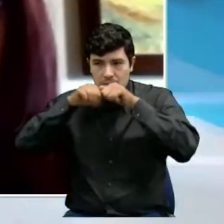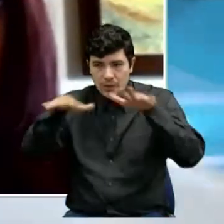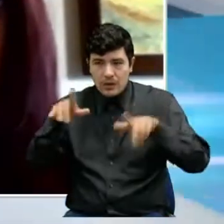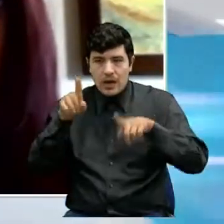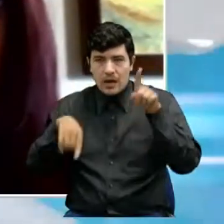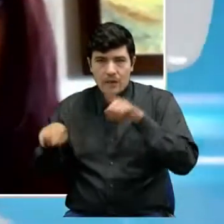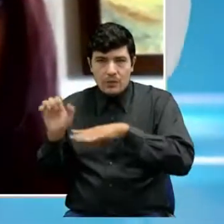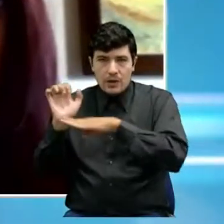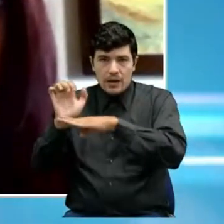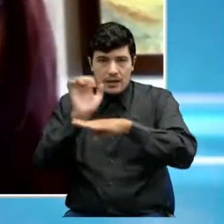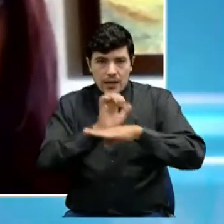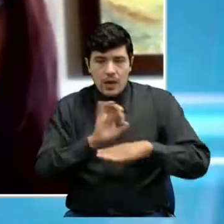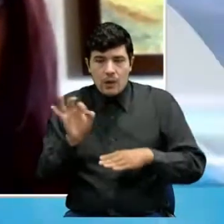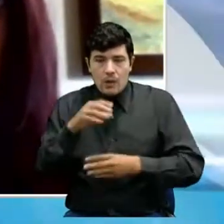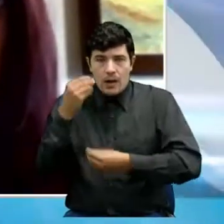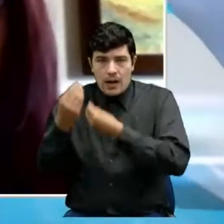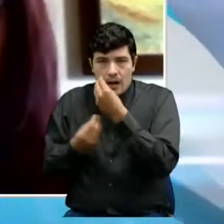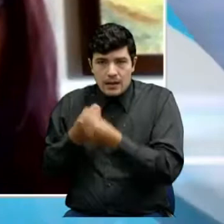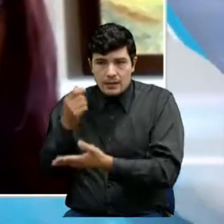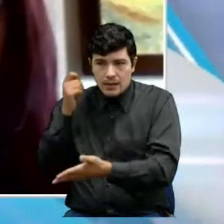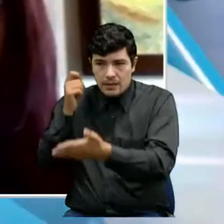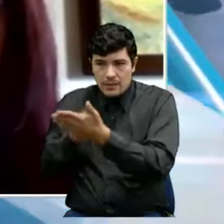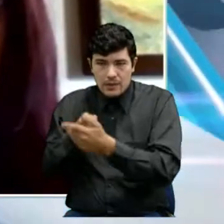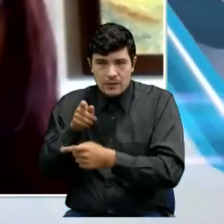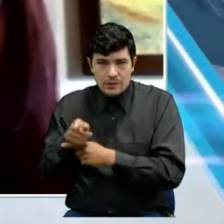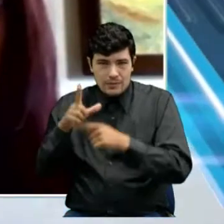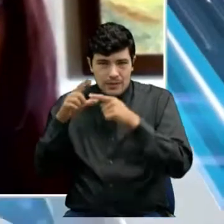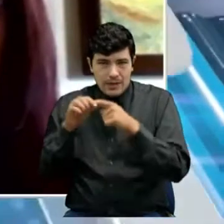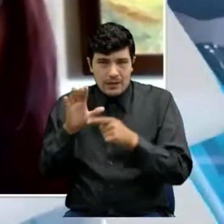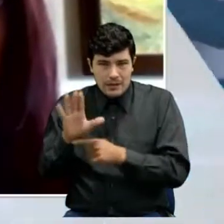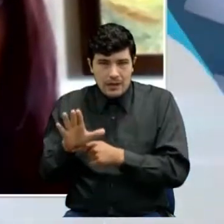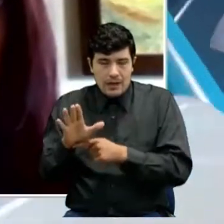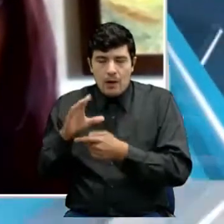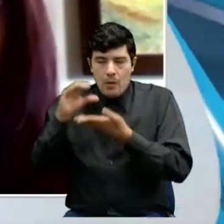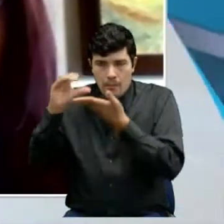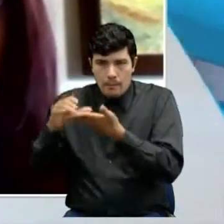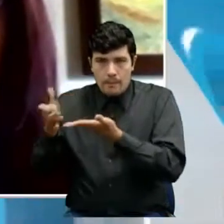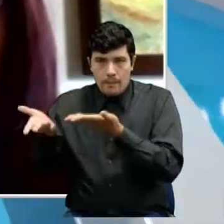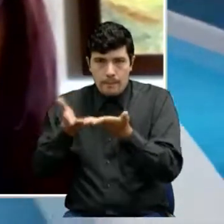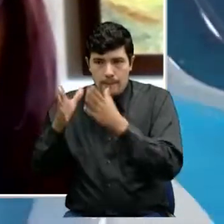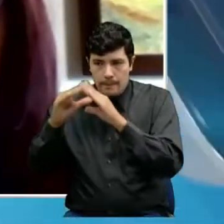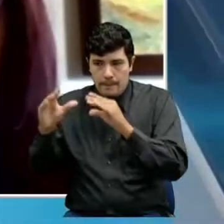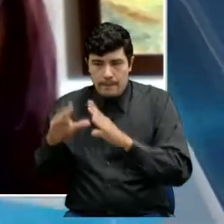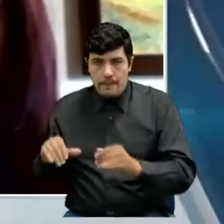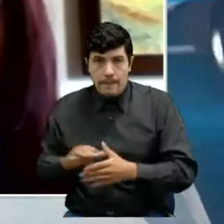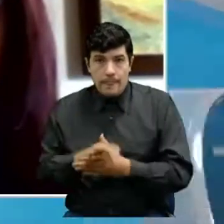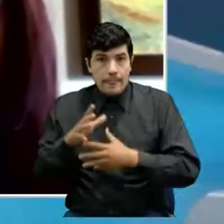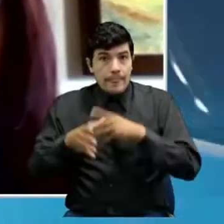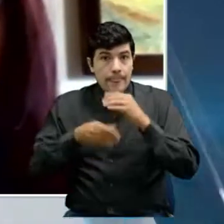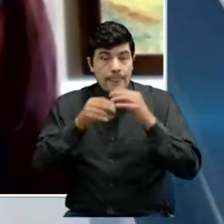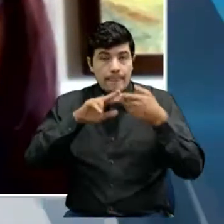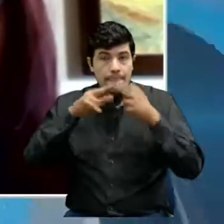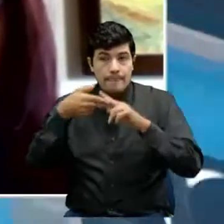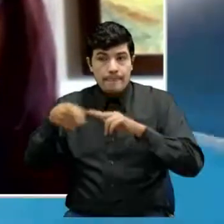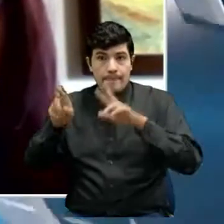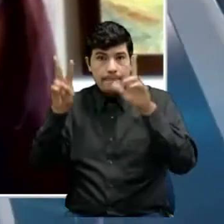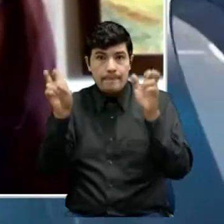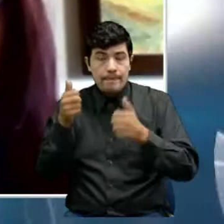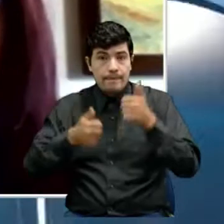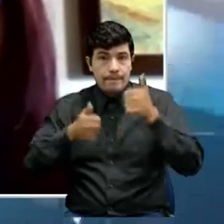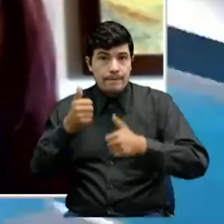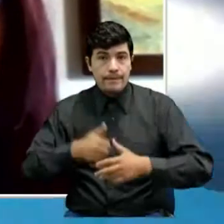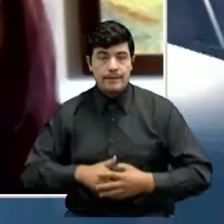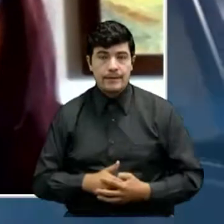entidades ya hicieron el pago de esta prima de servicios y corresponde básicamente a